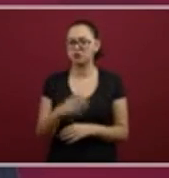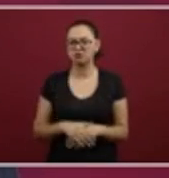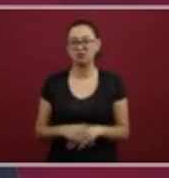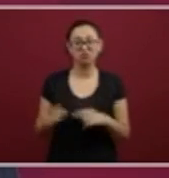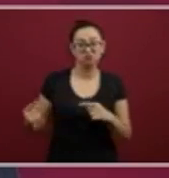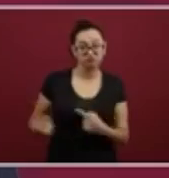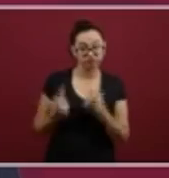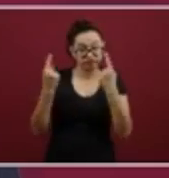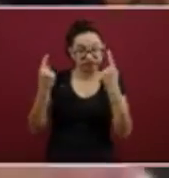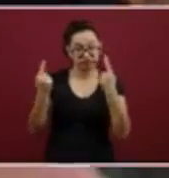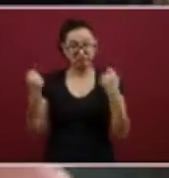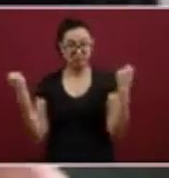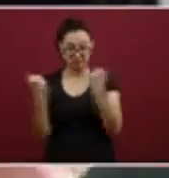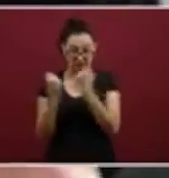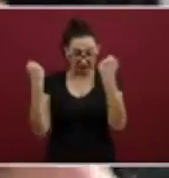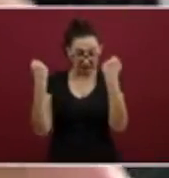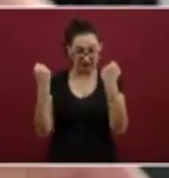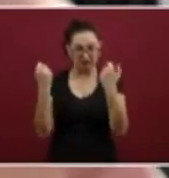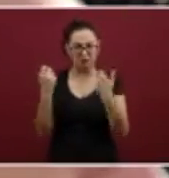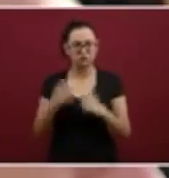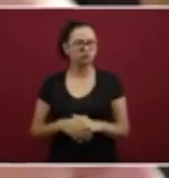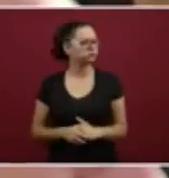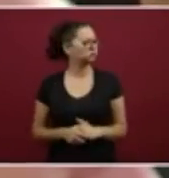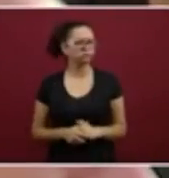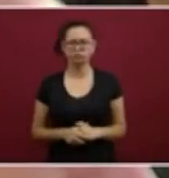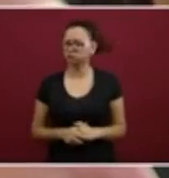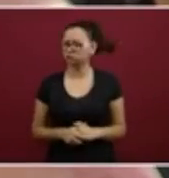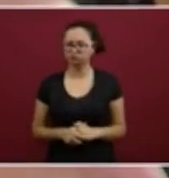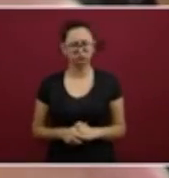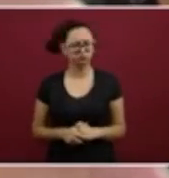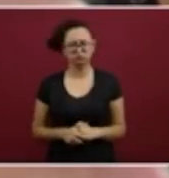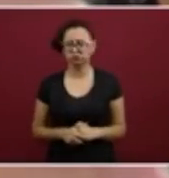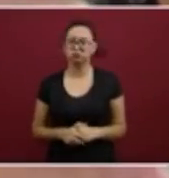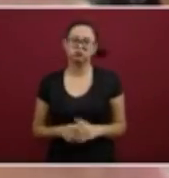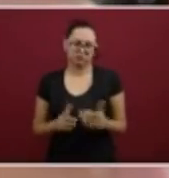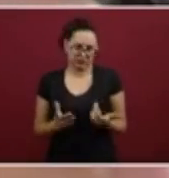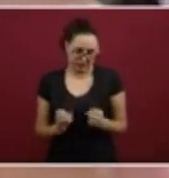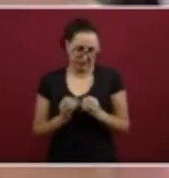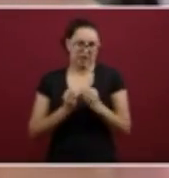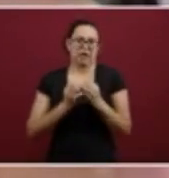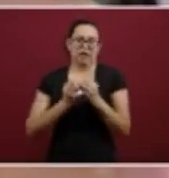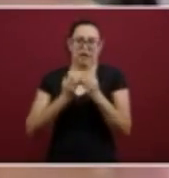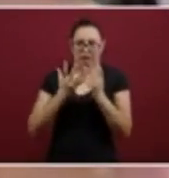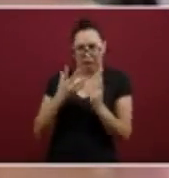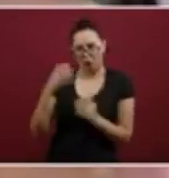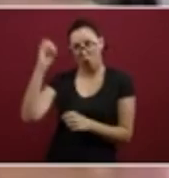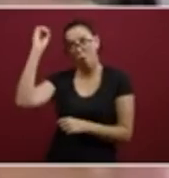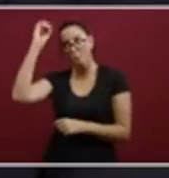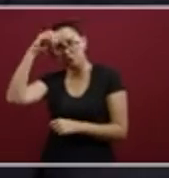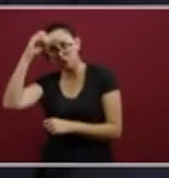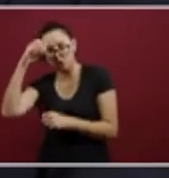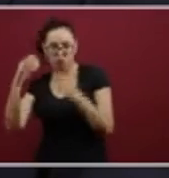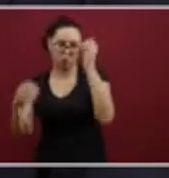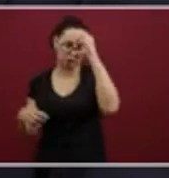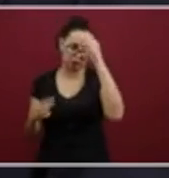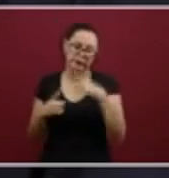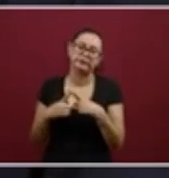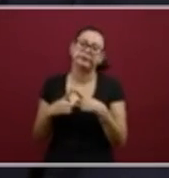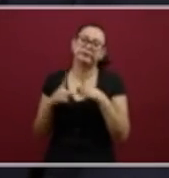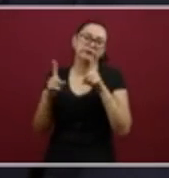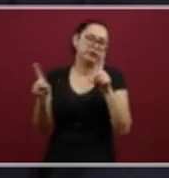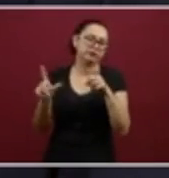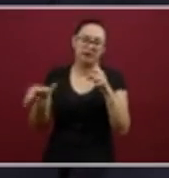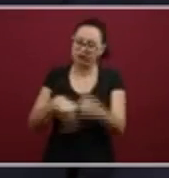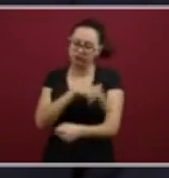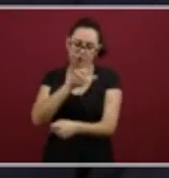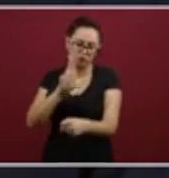¿Desacuerdos, desencuentros? No, claro que hay diferencias, porque pues es normal.